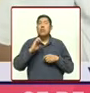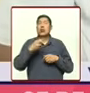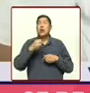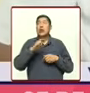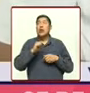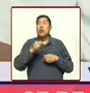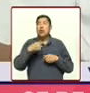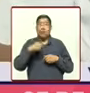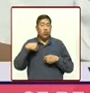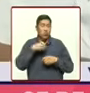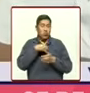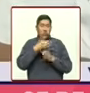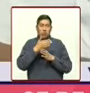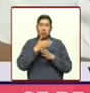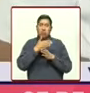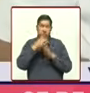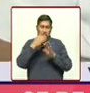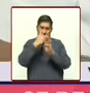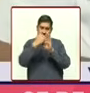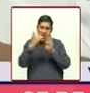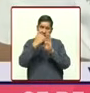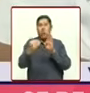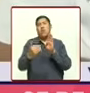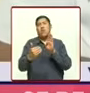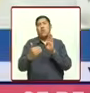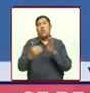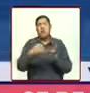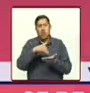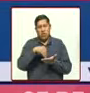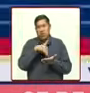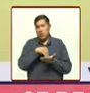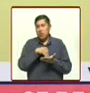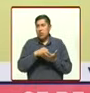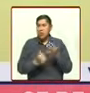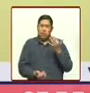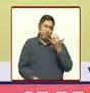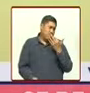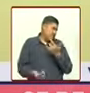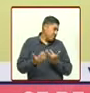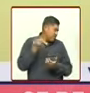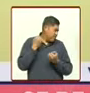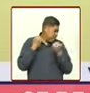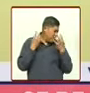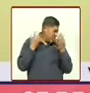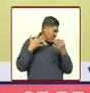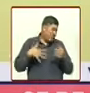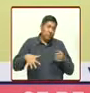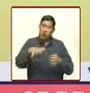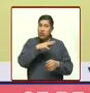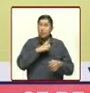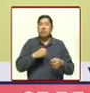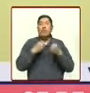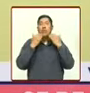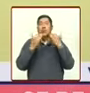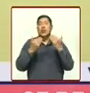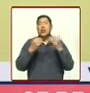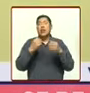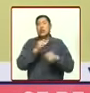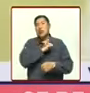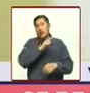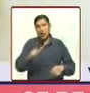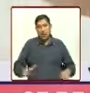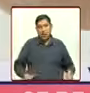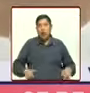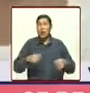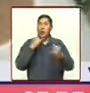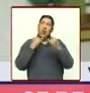están al medio? Al medio, entonces por eso que la contaminación ambiental es alta en nuestro municipio. Muchas gracias, alcaldesa. La información